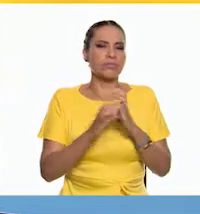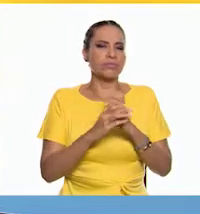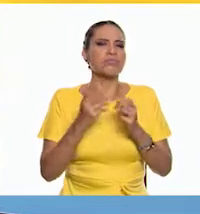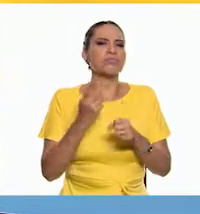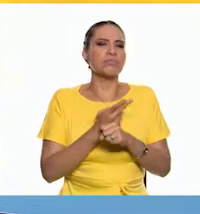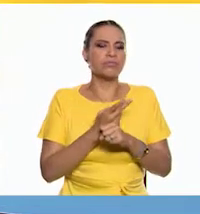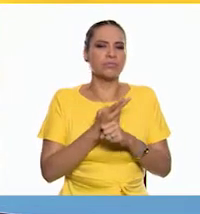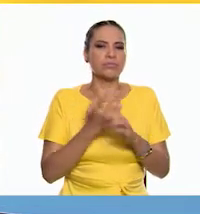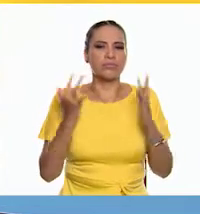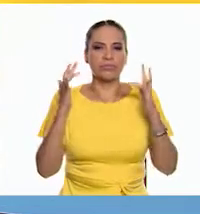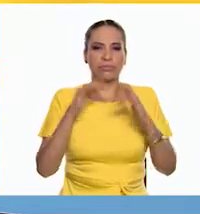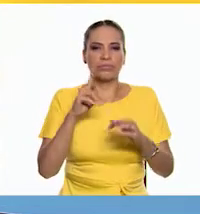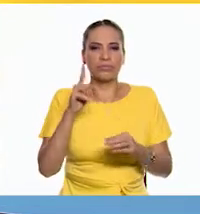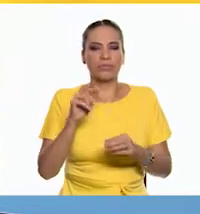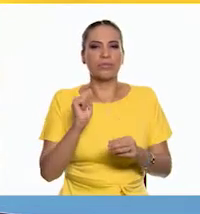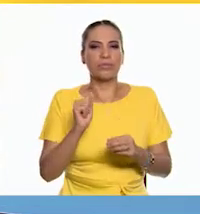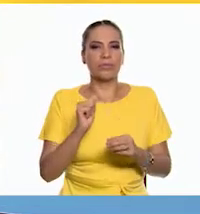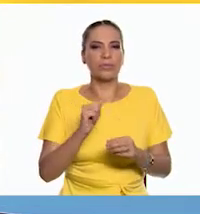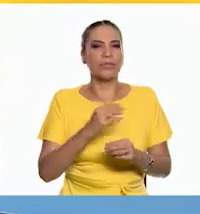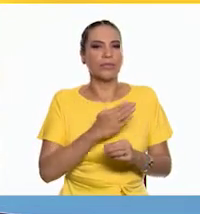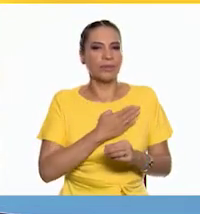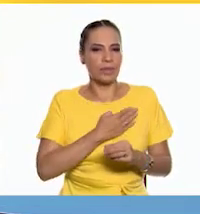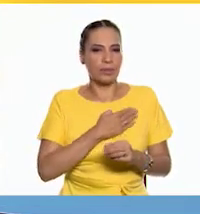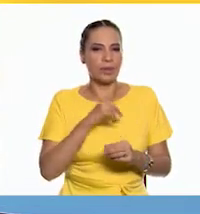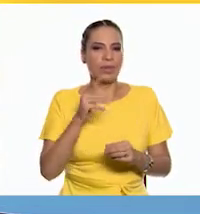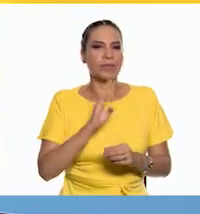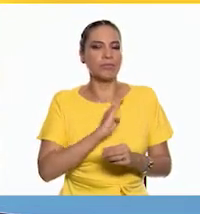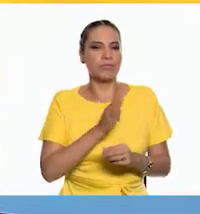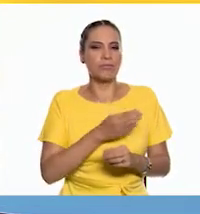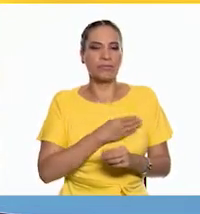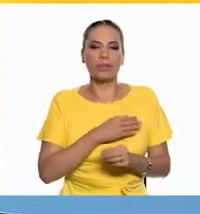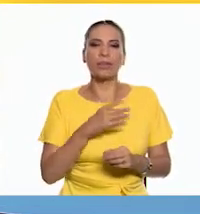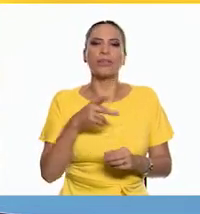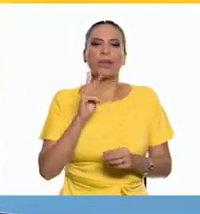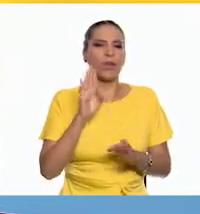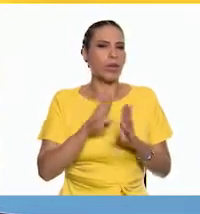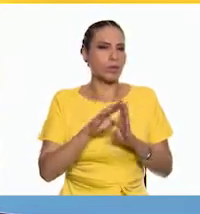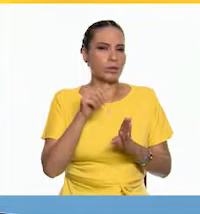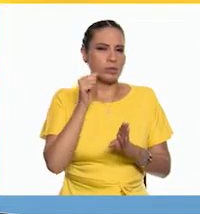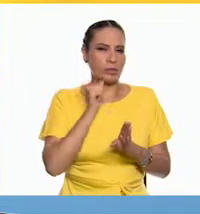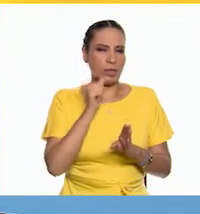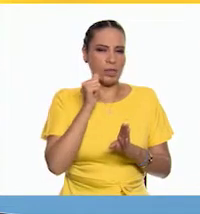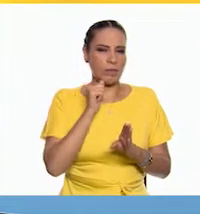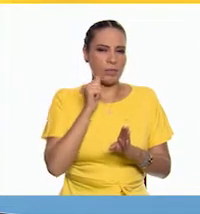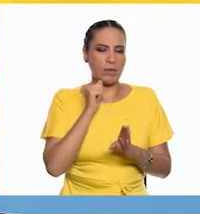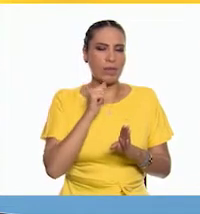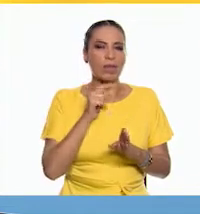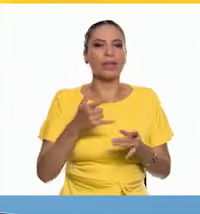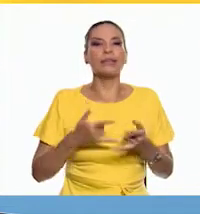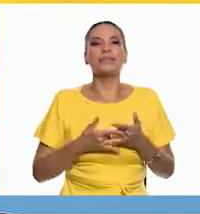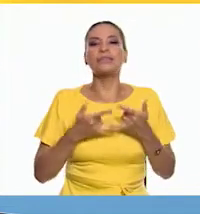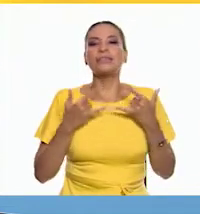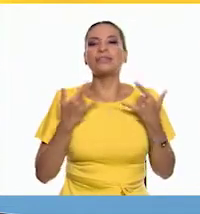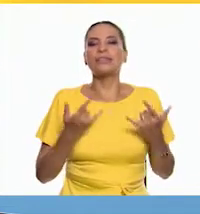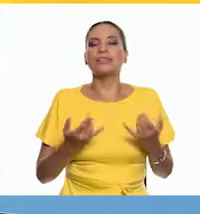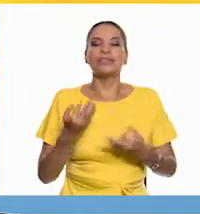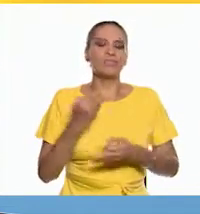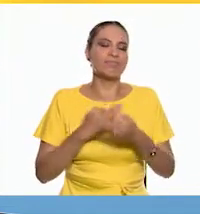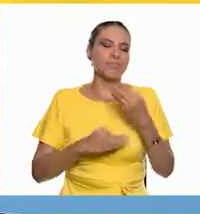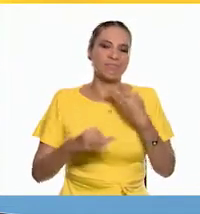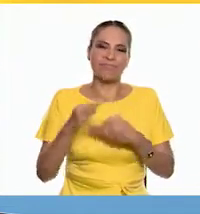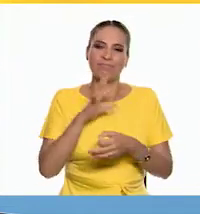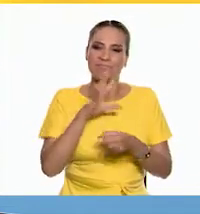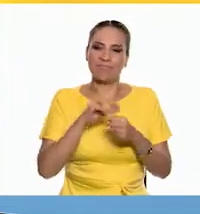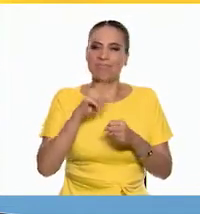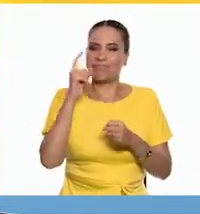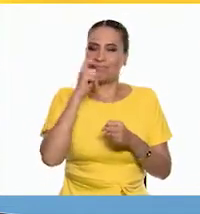externas, que es la invasión napoleónica a España. Aunque supongo que, como siempre en la historia, toda su